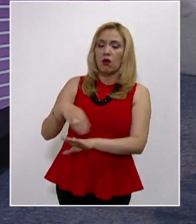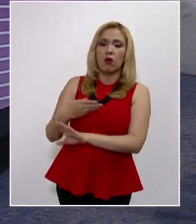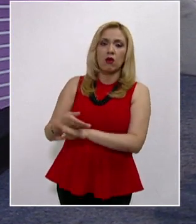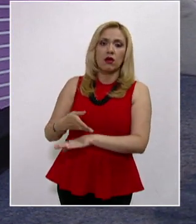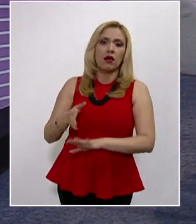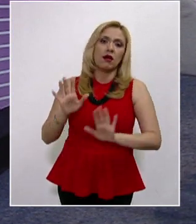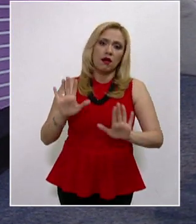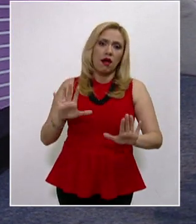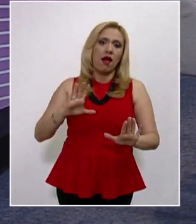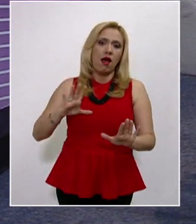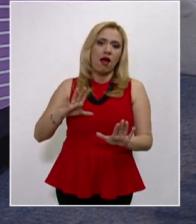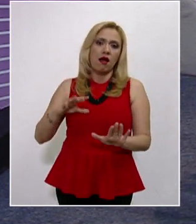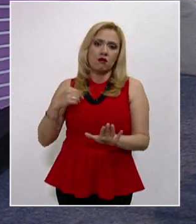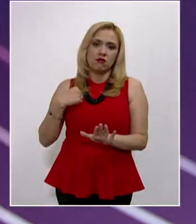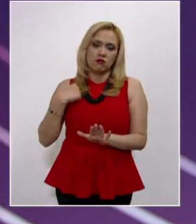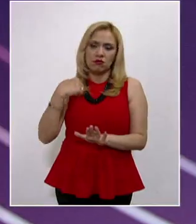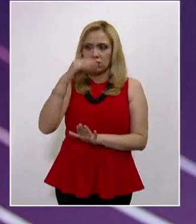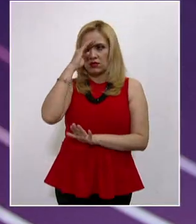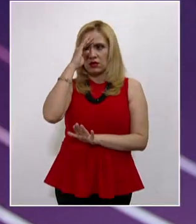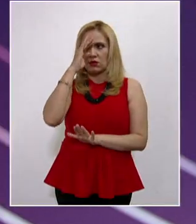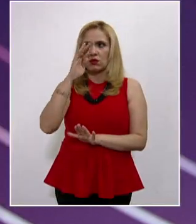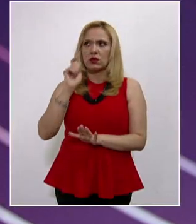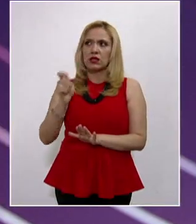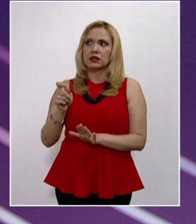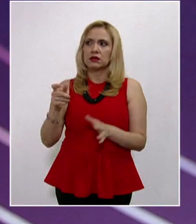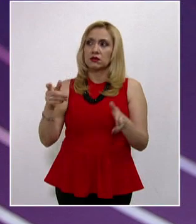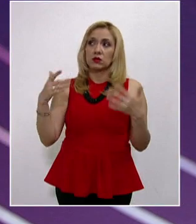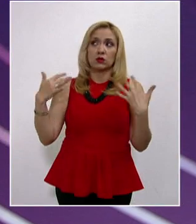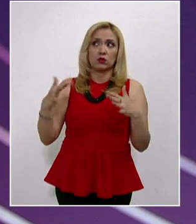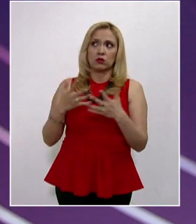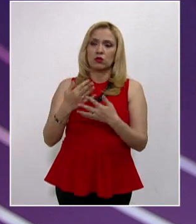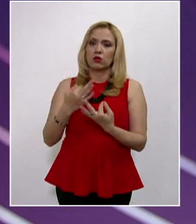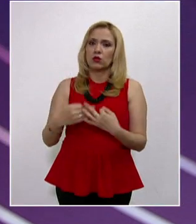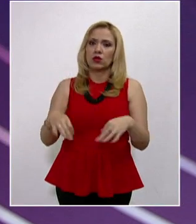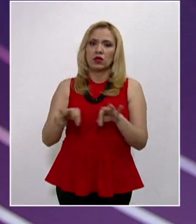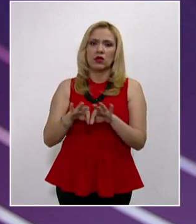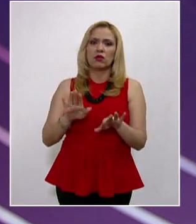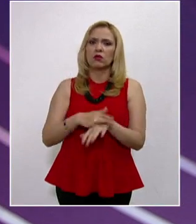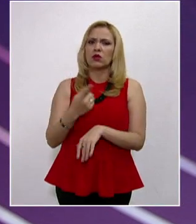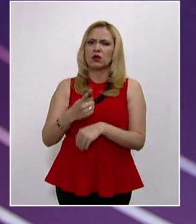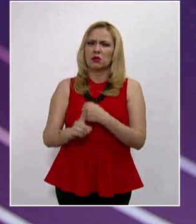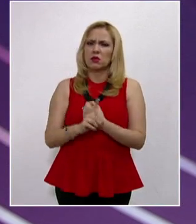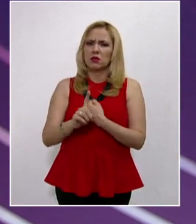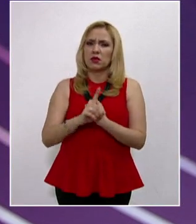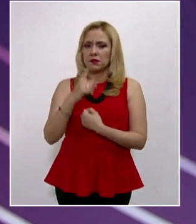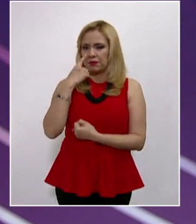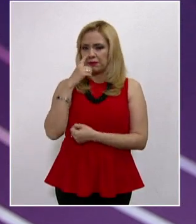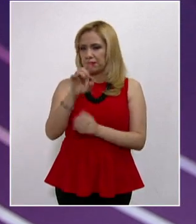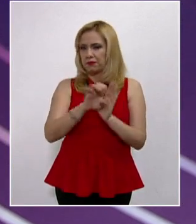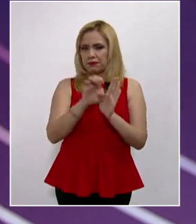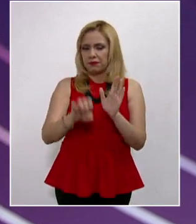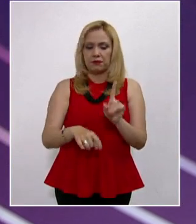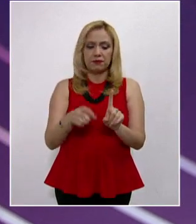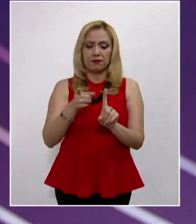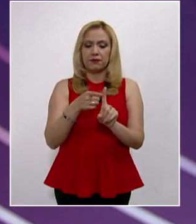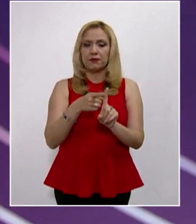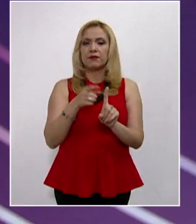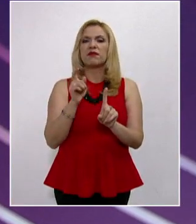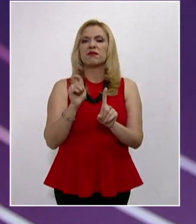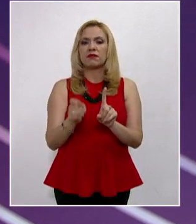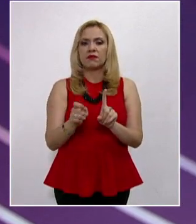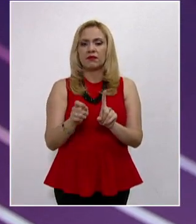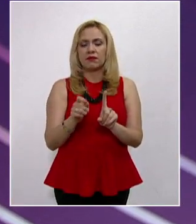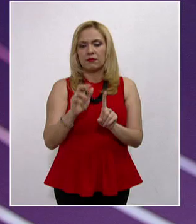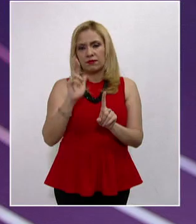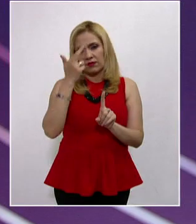una diligencia que para mí siempre ha sido muy representativa de por qué es problemático esto, que es en el caso de una de ellas, era en